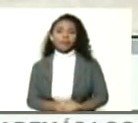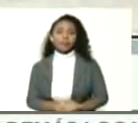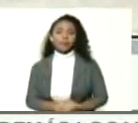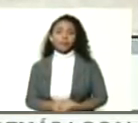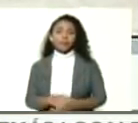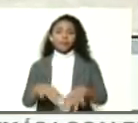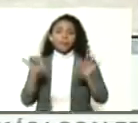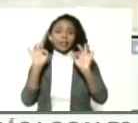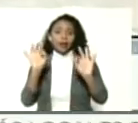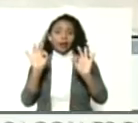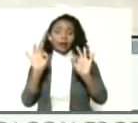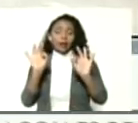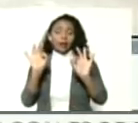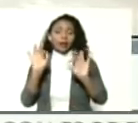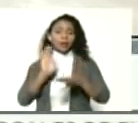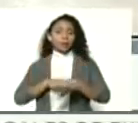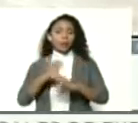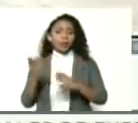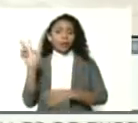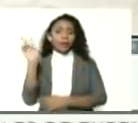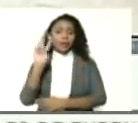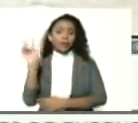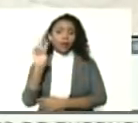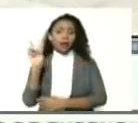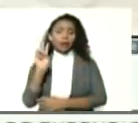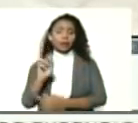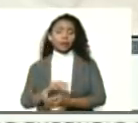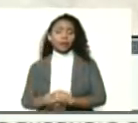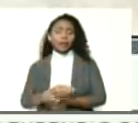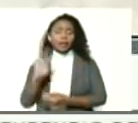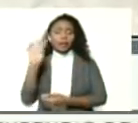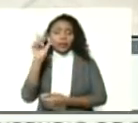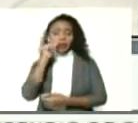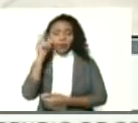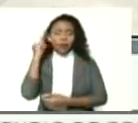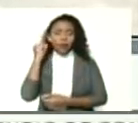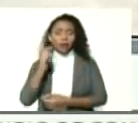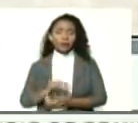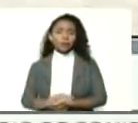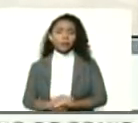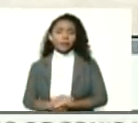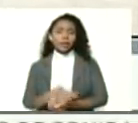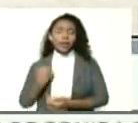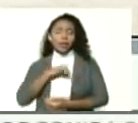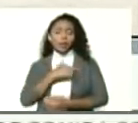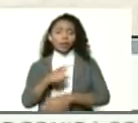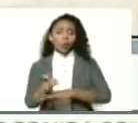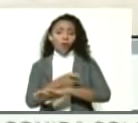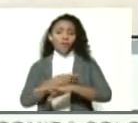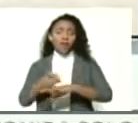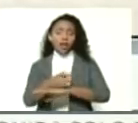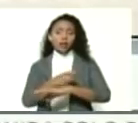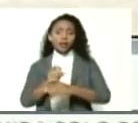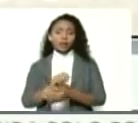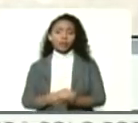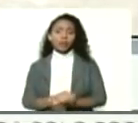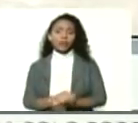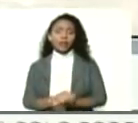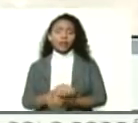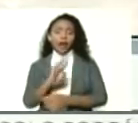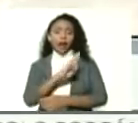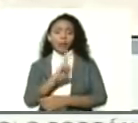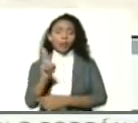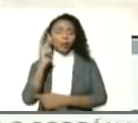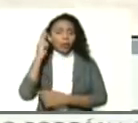especial, porque el venezolano y la venezolana y nuestro gobierno de la